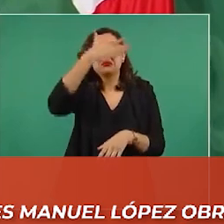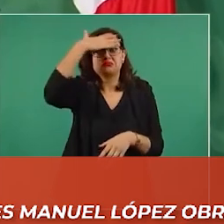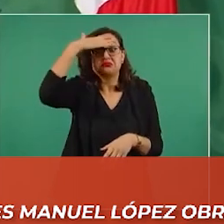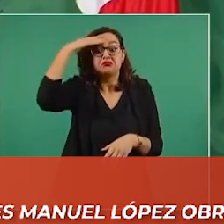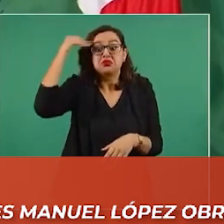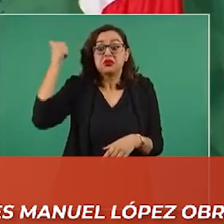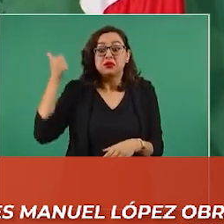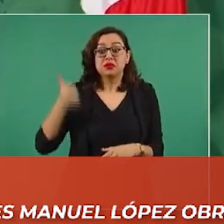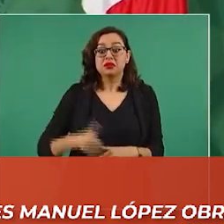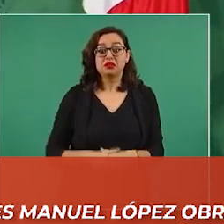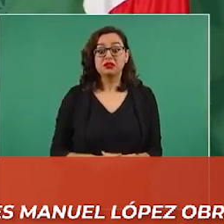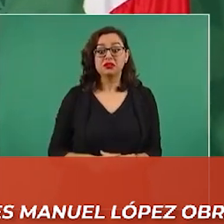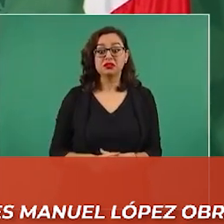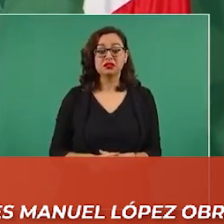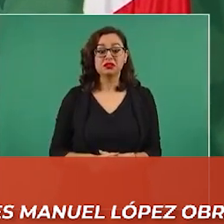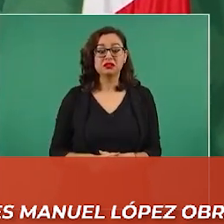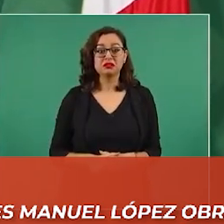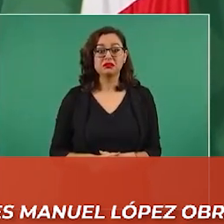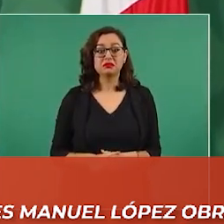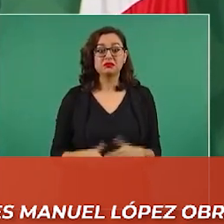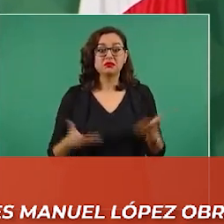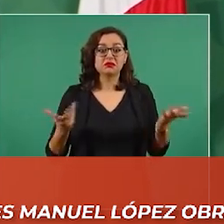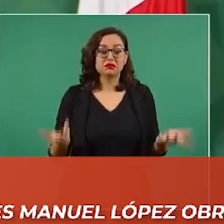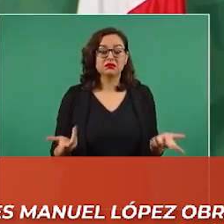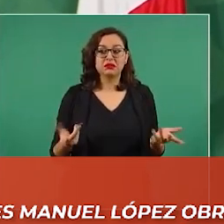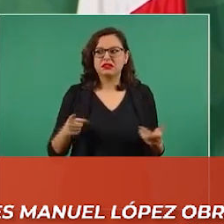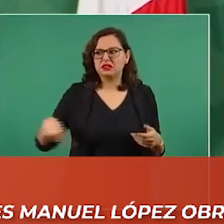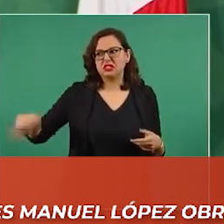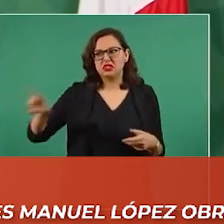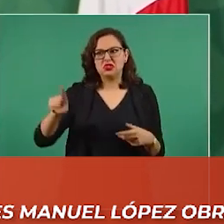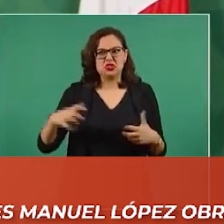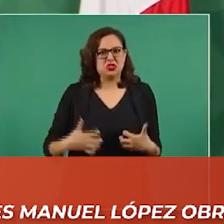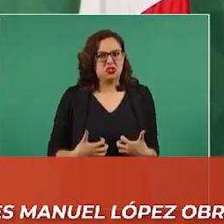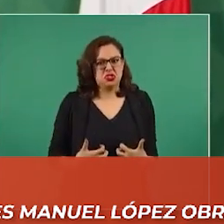Fue el coraje porque los envenenaron